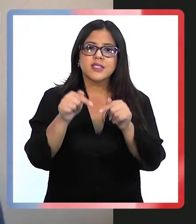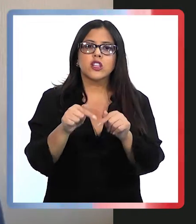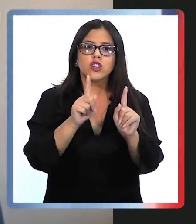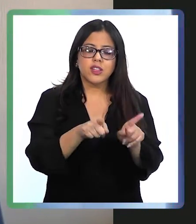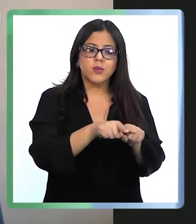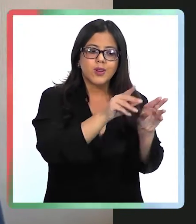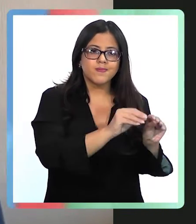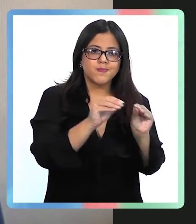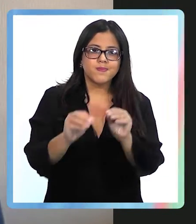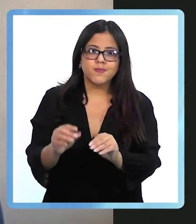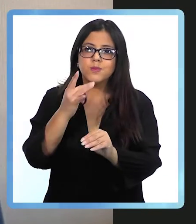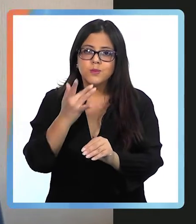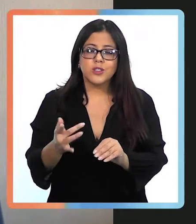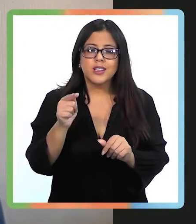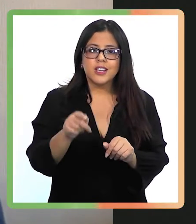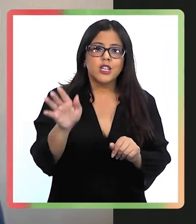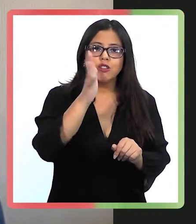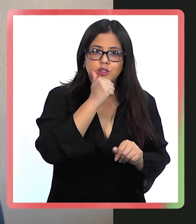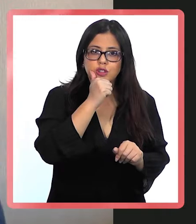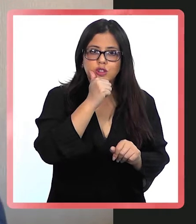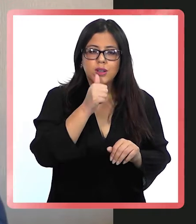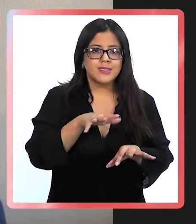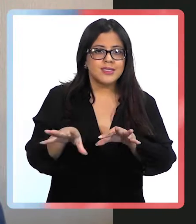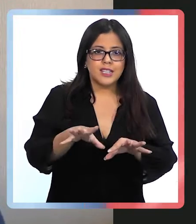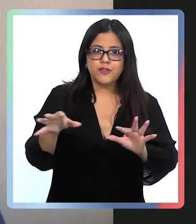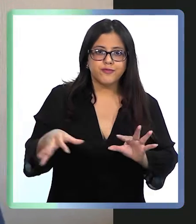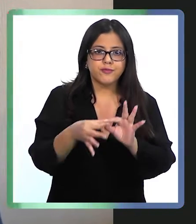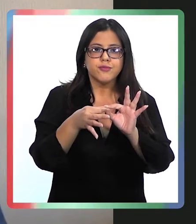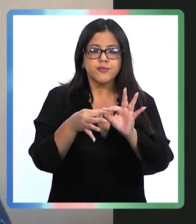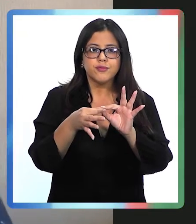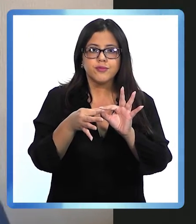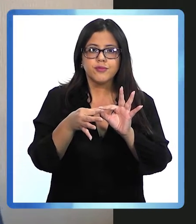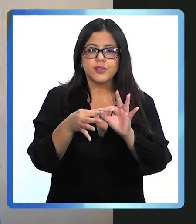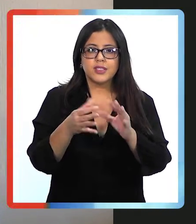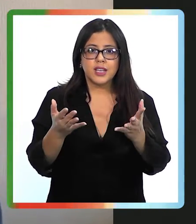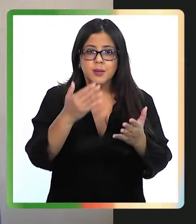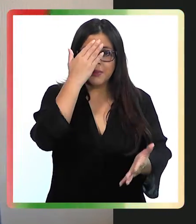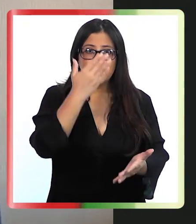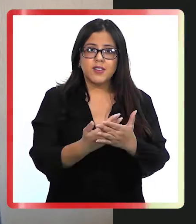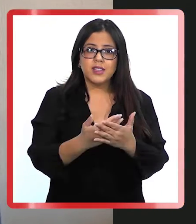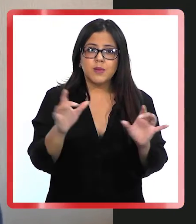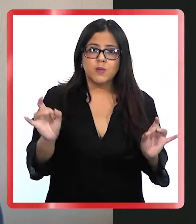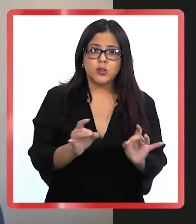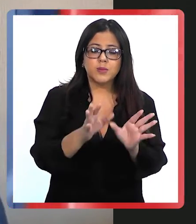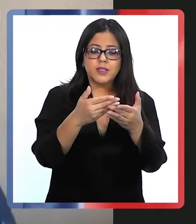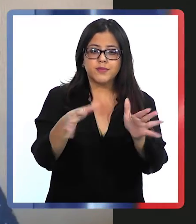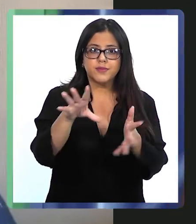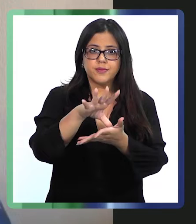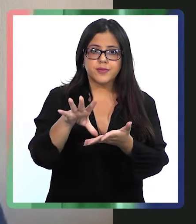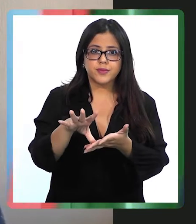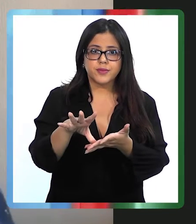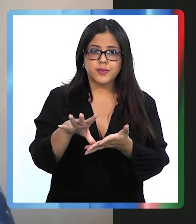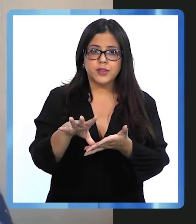porque en realidad no existe ninguna acción vinculada a paliar o enfrentar una eventual apertura de frontera que